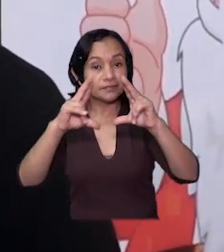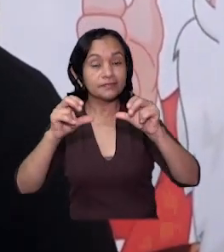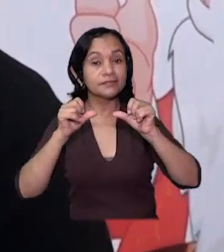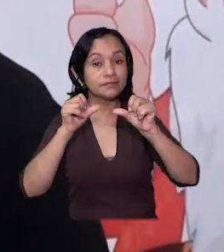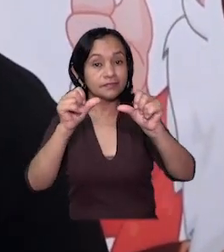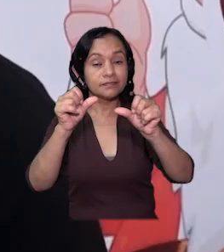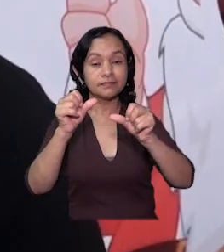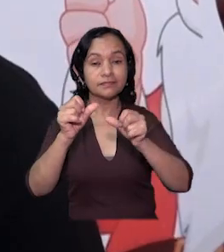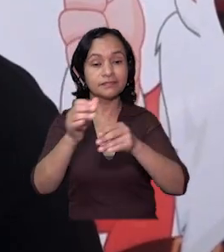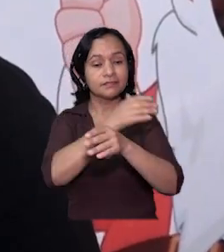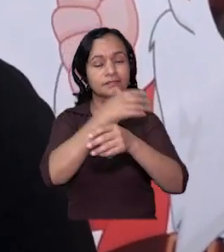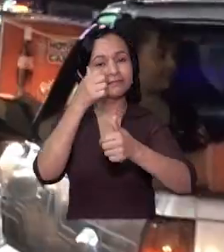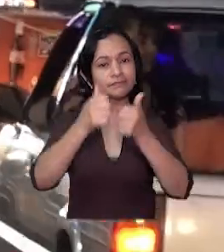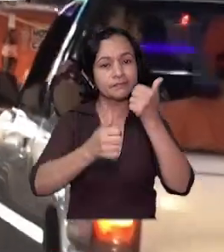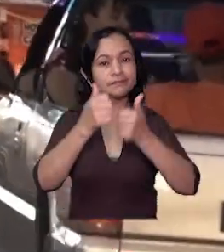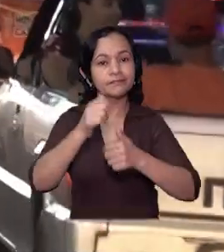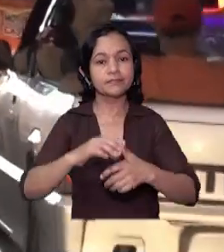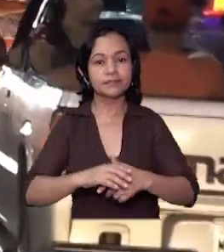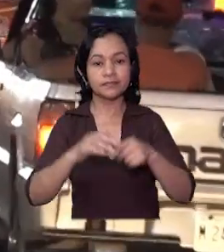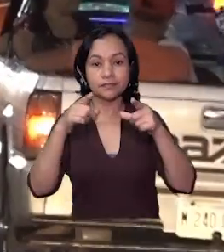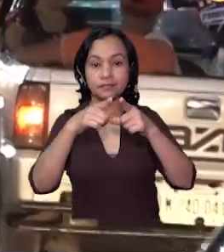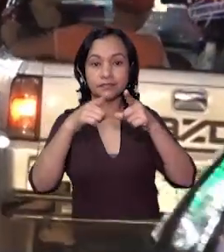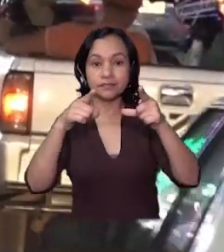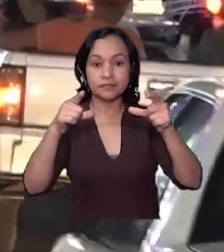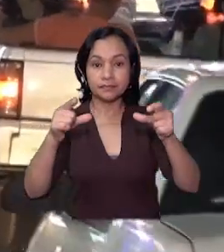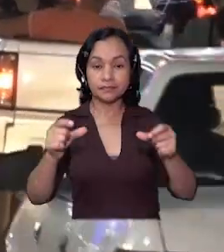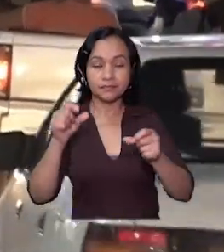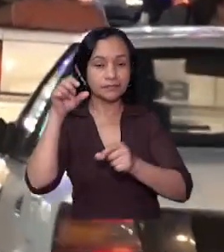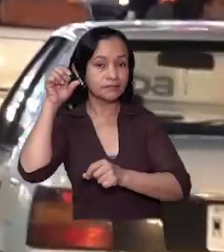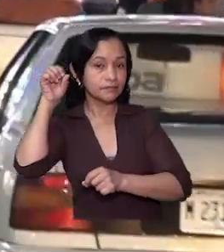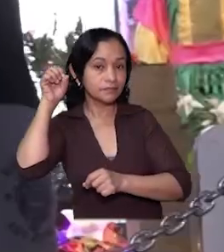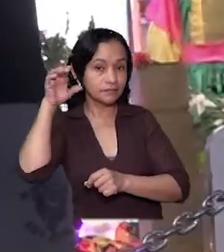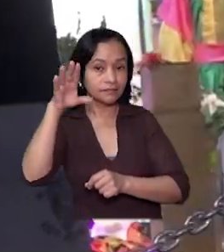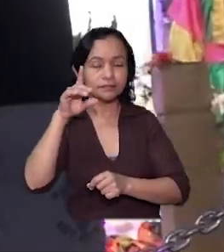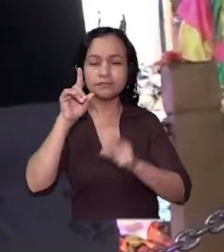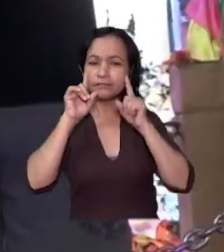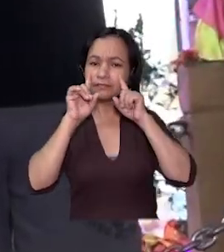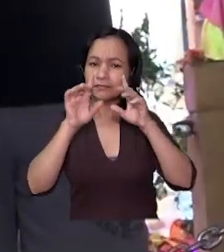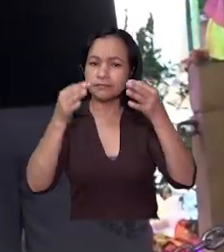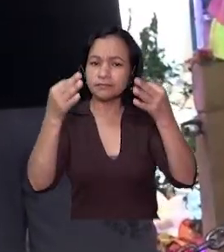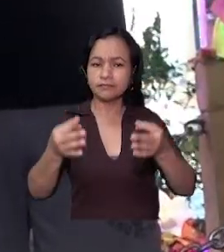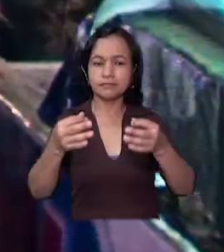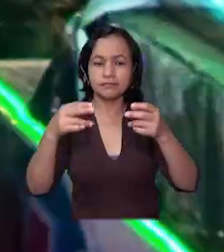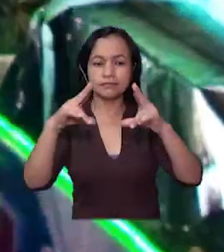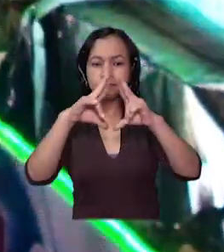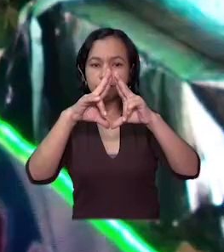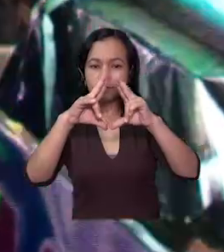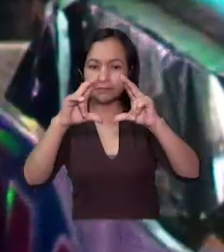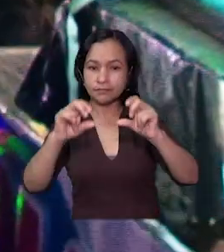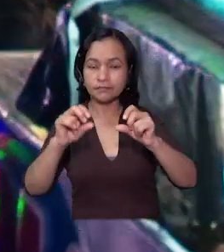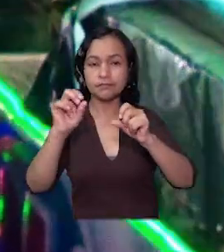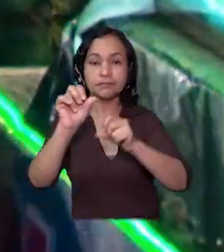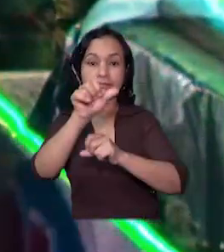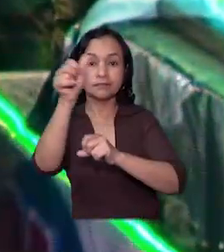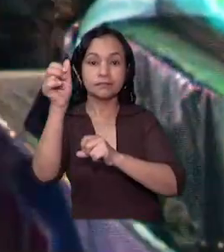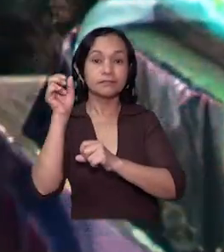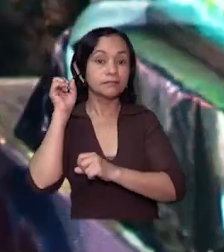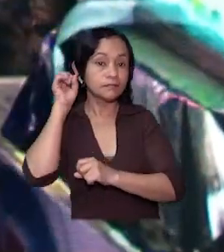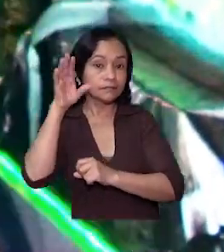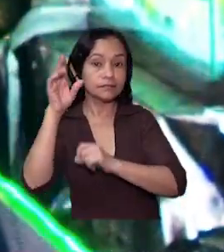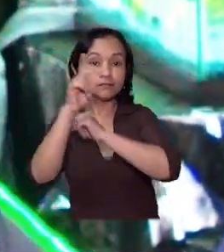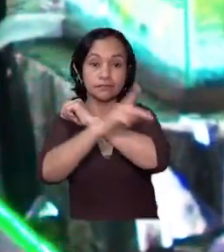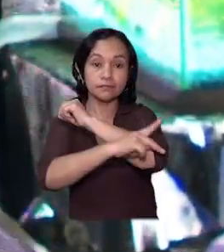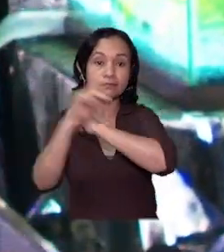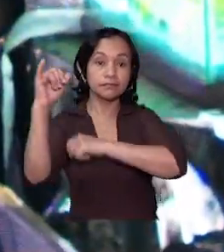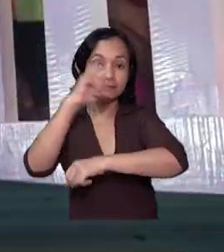adelante, a pesar de todo lo que hemos vivido, ¿verdad? Managua es hoy un destino turístico seguro, tanto para nacionales como internacionales. Los espacios que